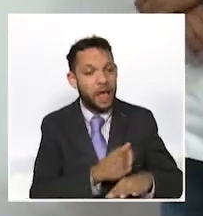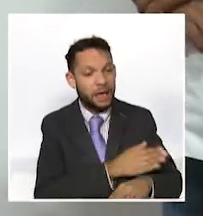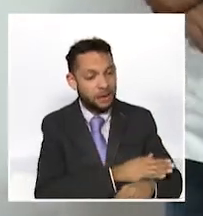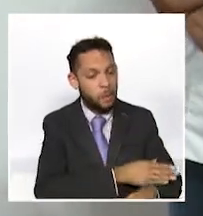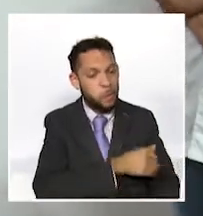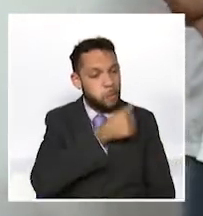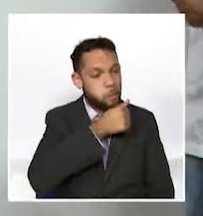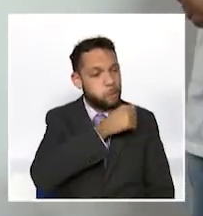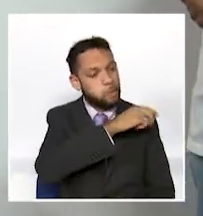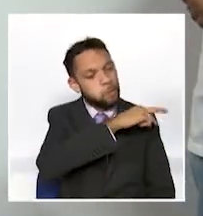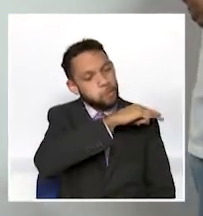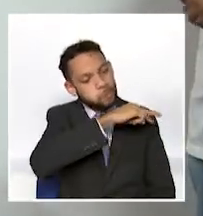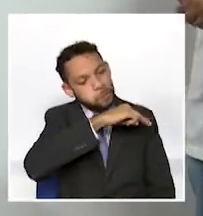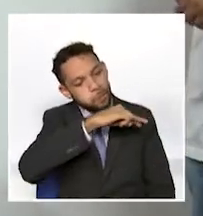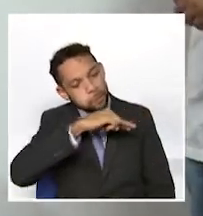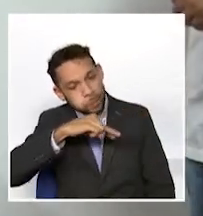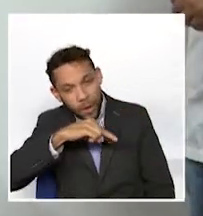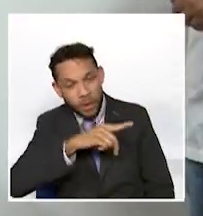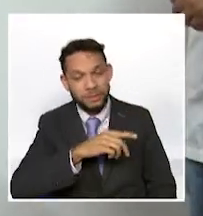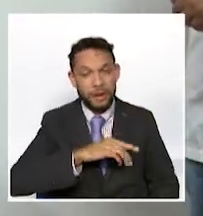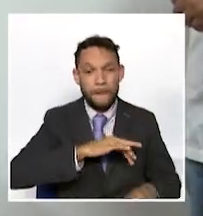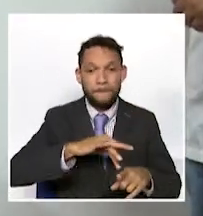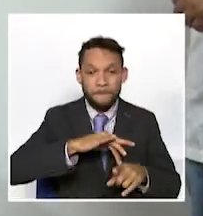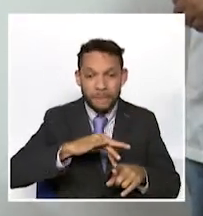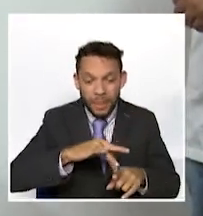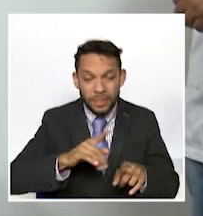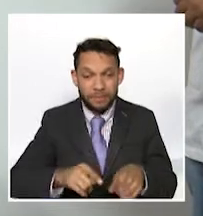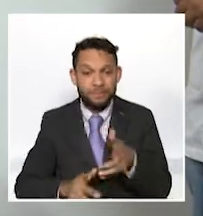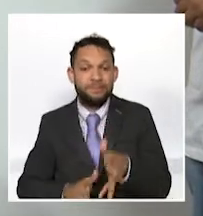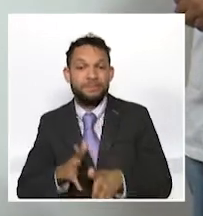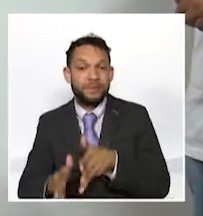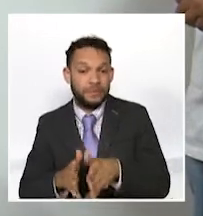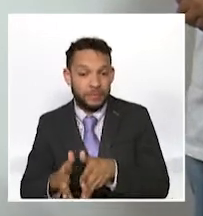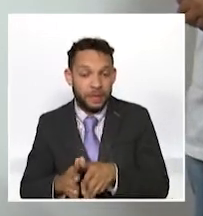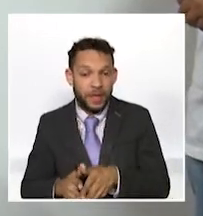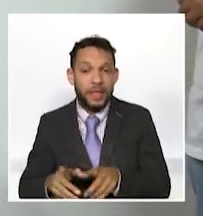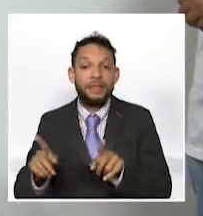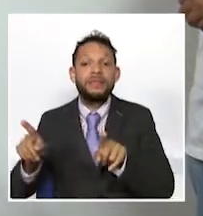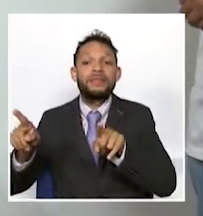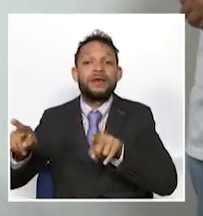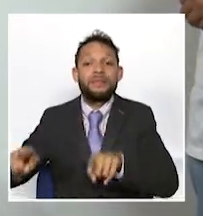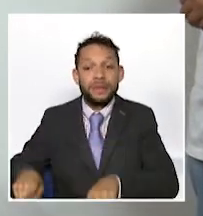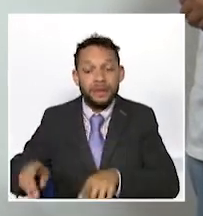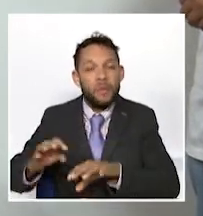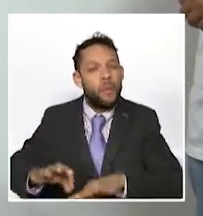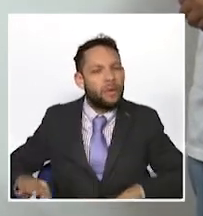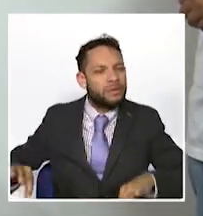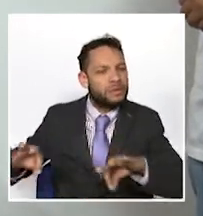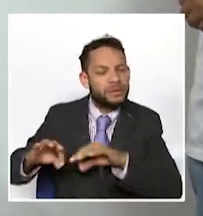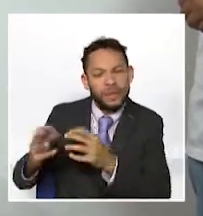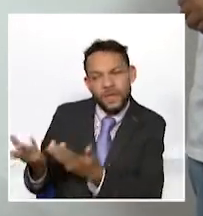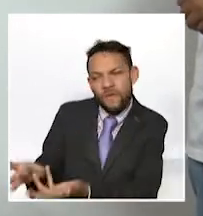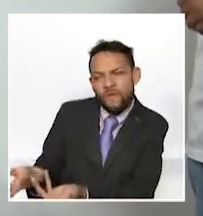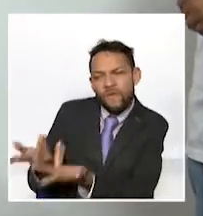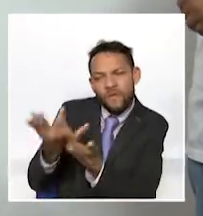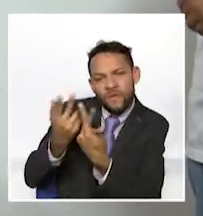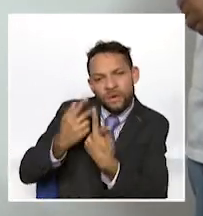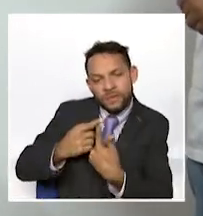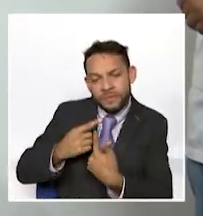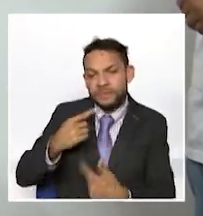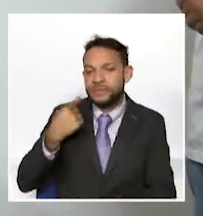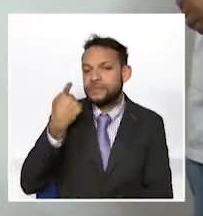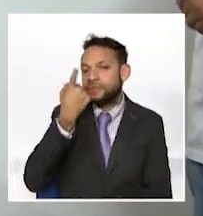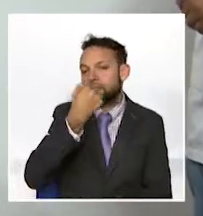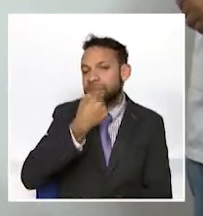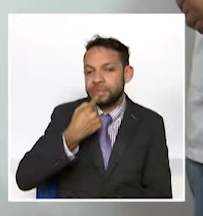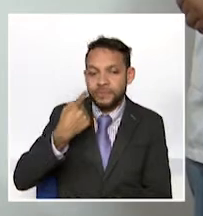que se ha hecho la geoterapia, que hace todo ese programa para el dolor, ella nos refería algo referente a su boca